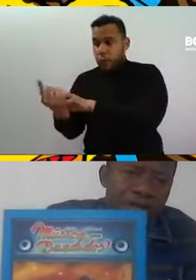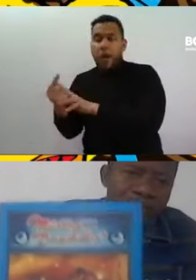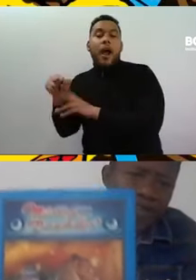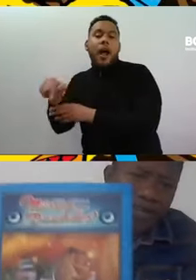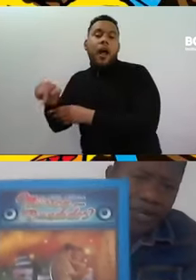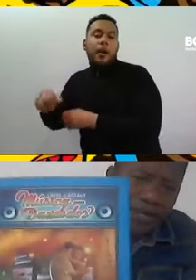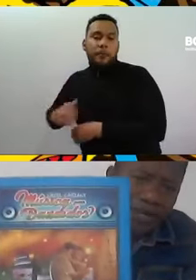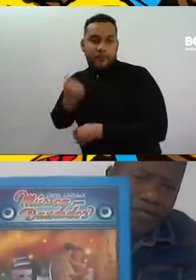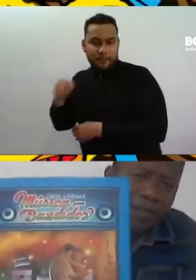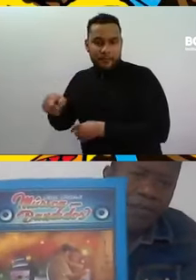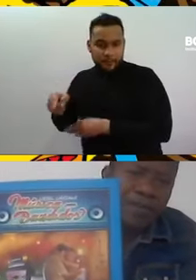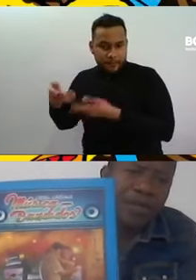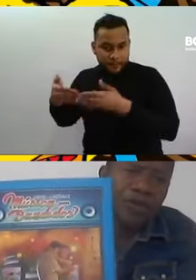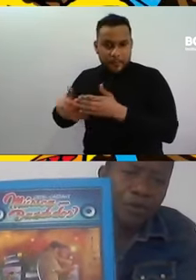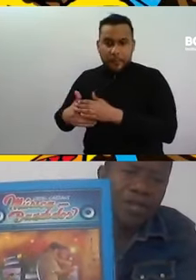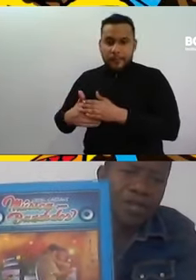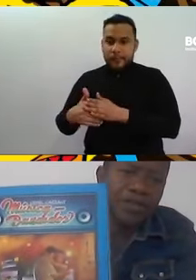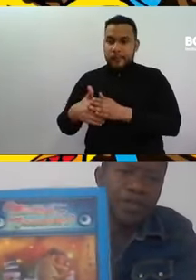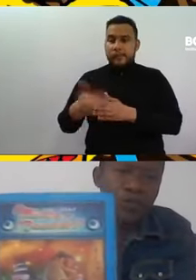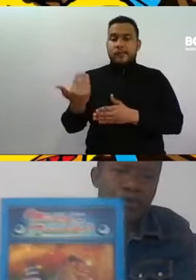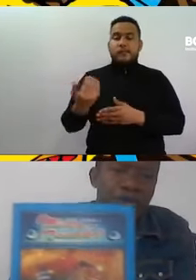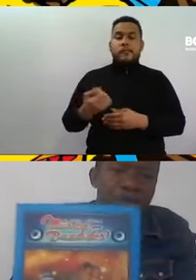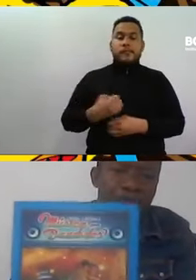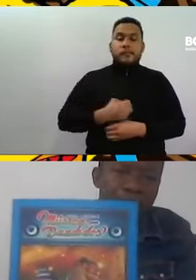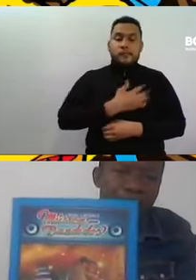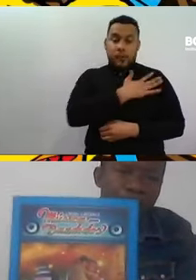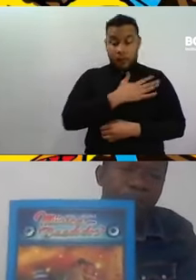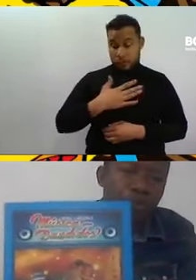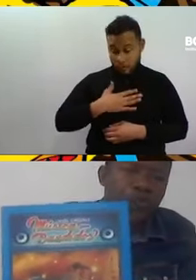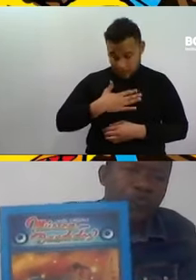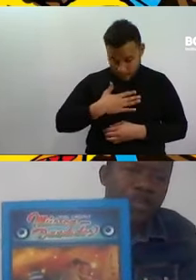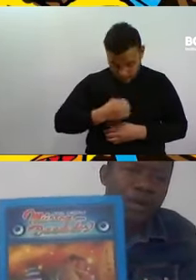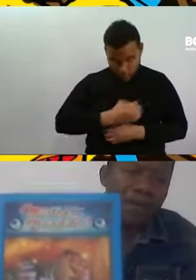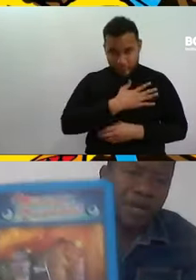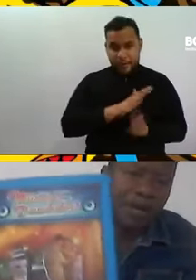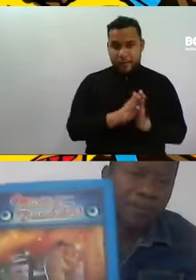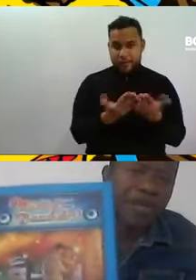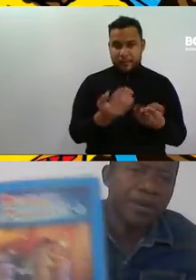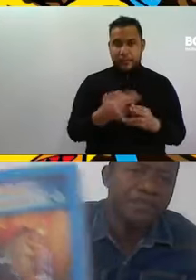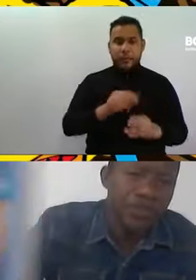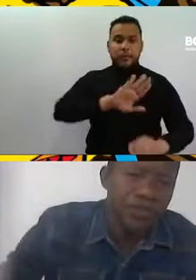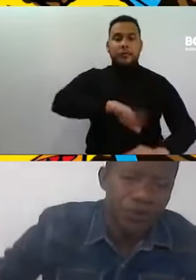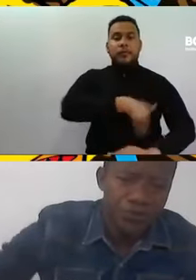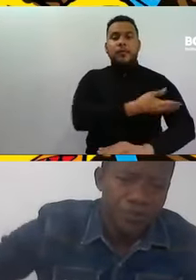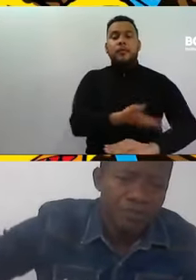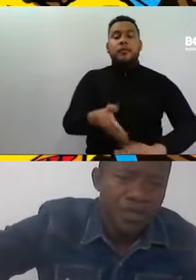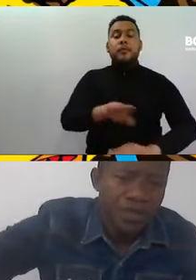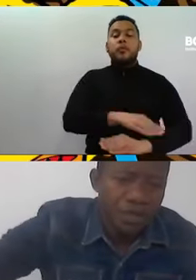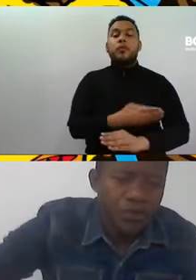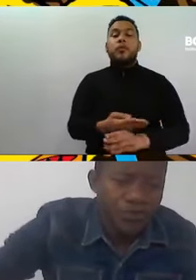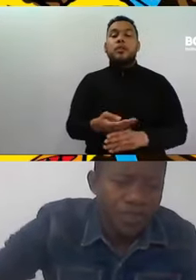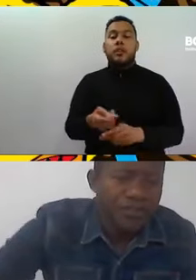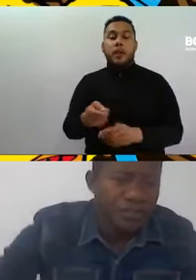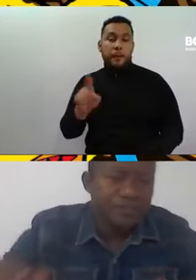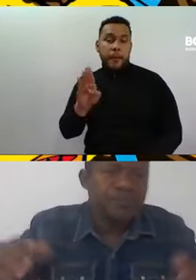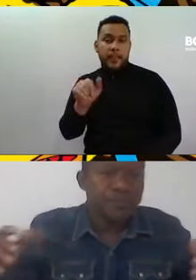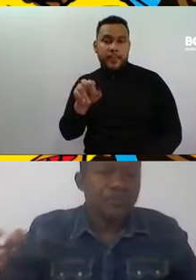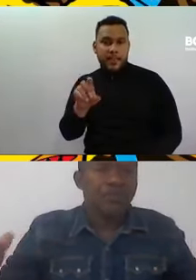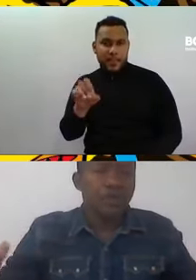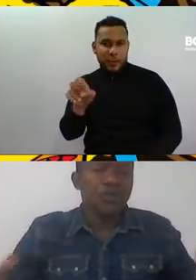que naciera esta primera novela de mi autoría, Música para bandidos.